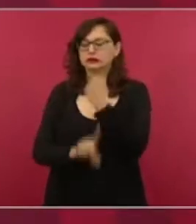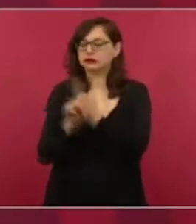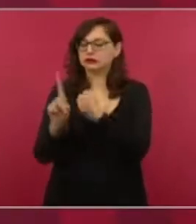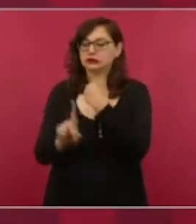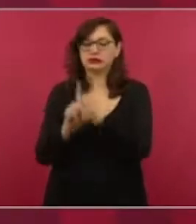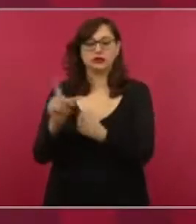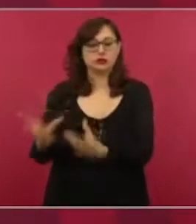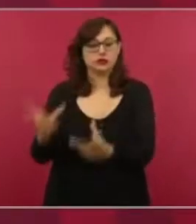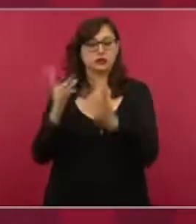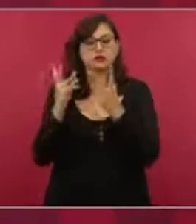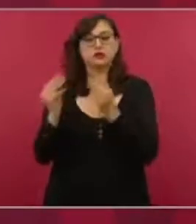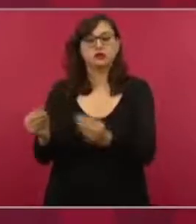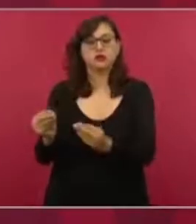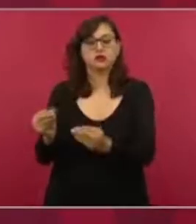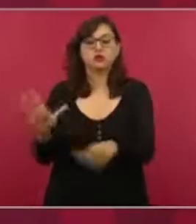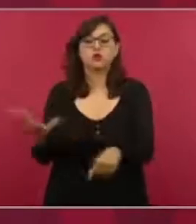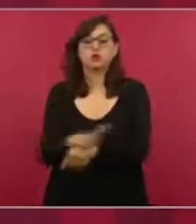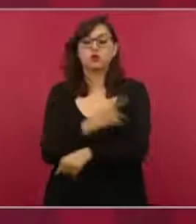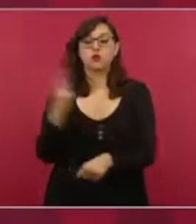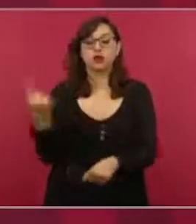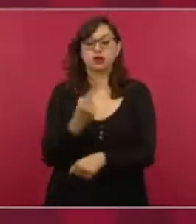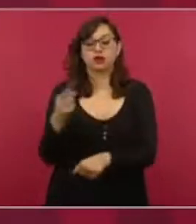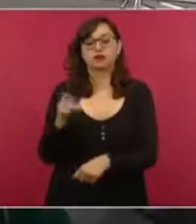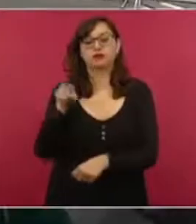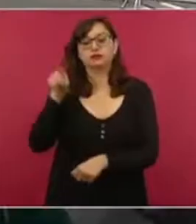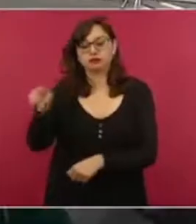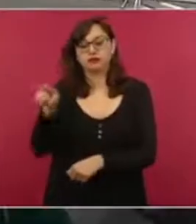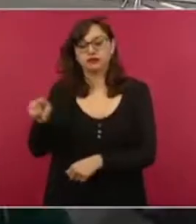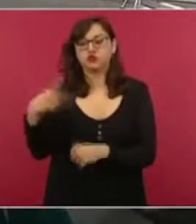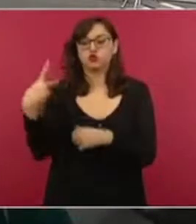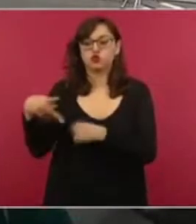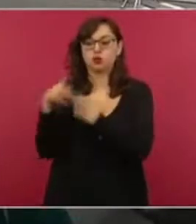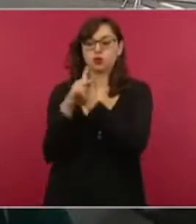le ganó al conservadurismo de allá.